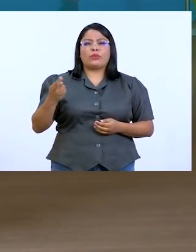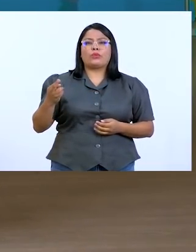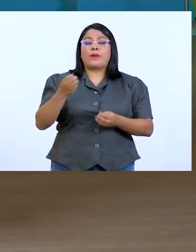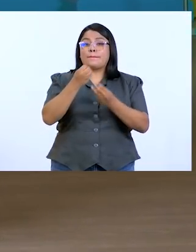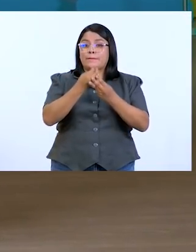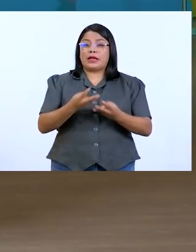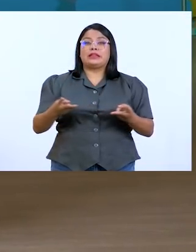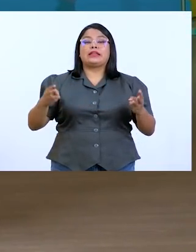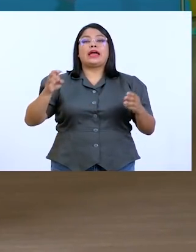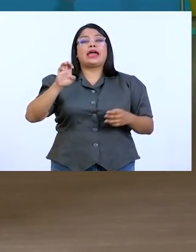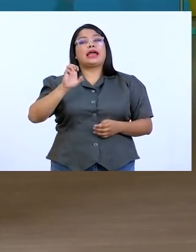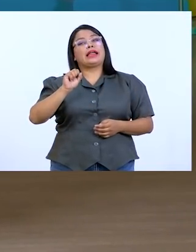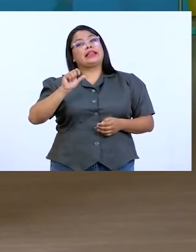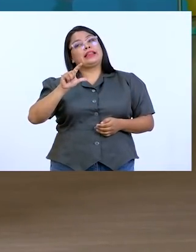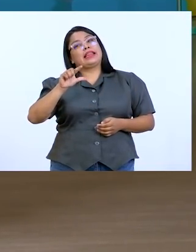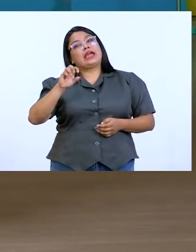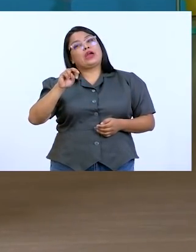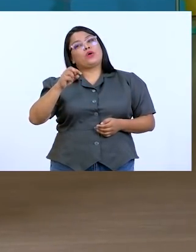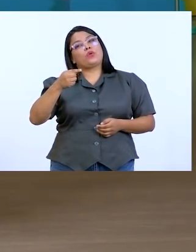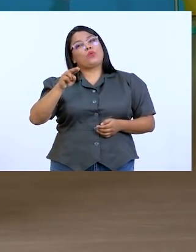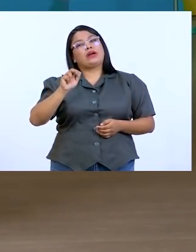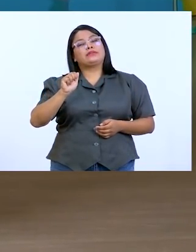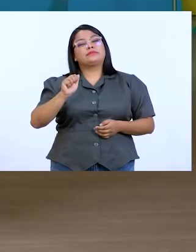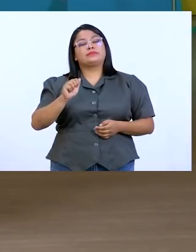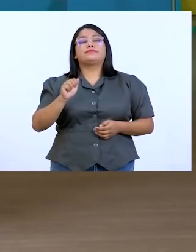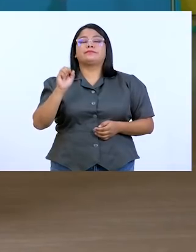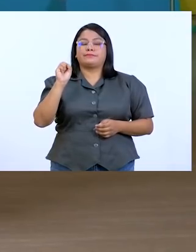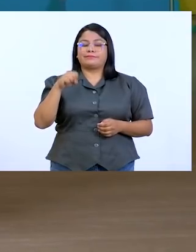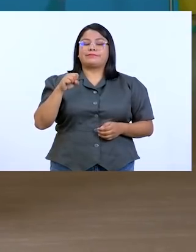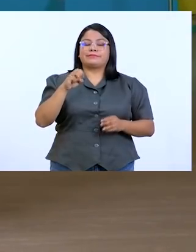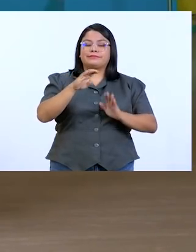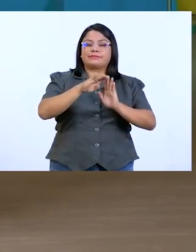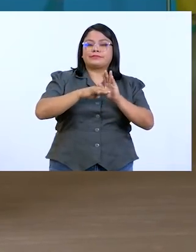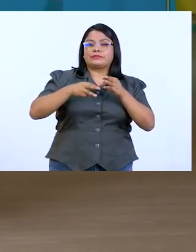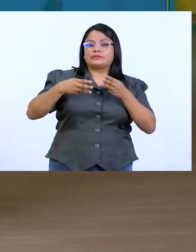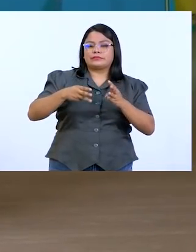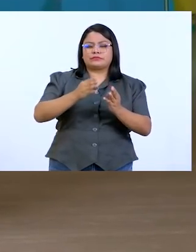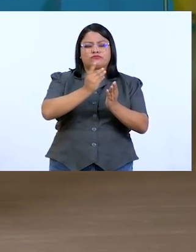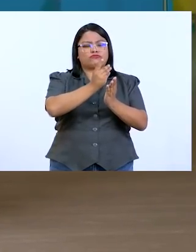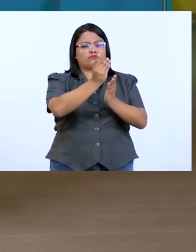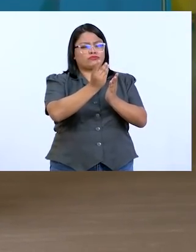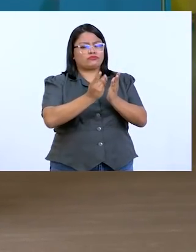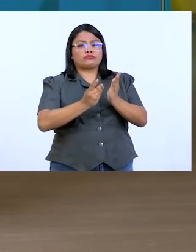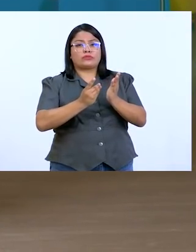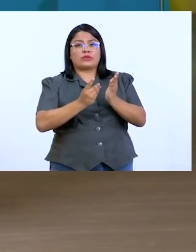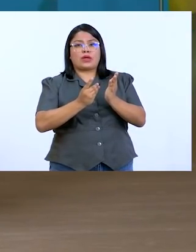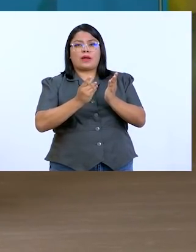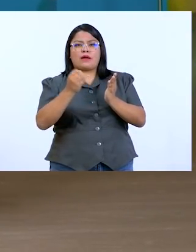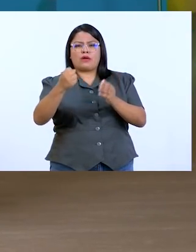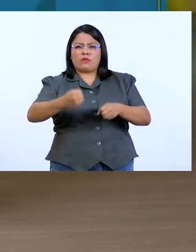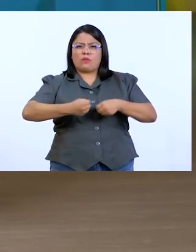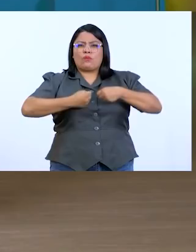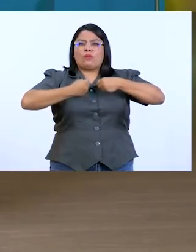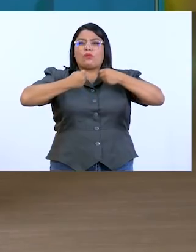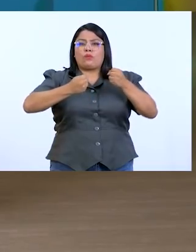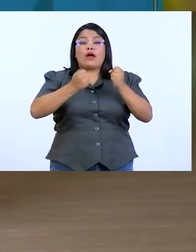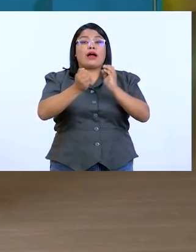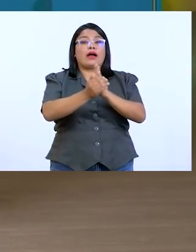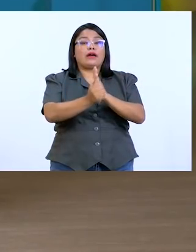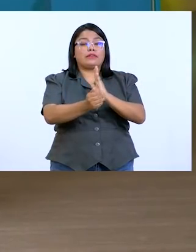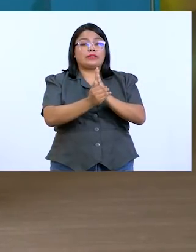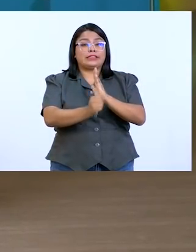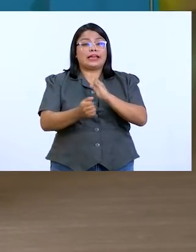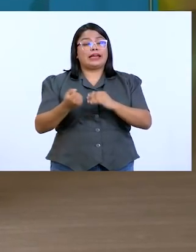de recursos y materiales SLengua. Por supuesto, la guía metodológica ha sido diseñada para potenciar